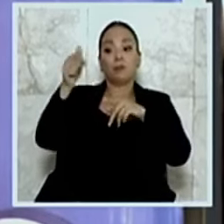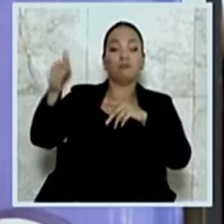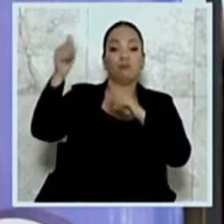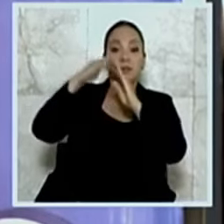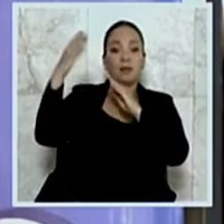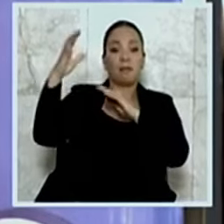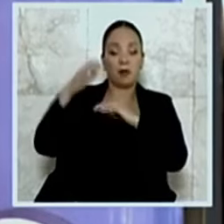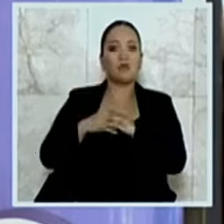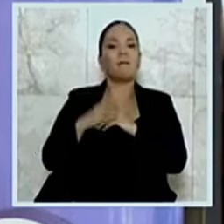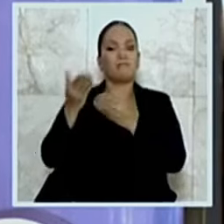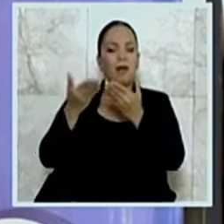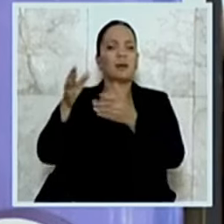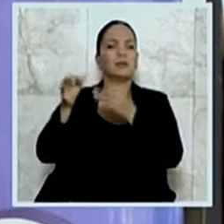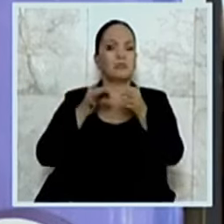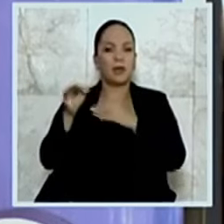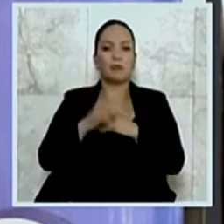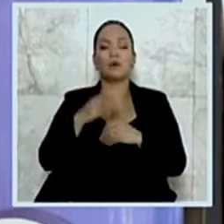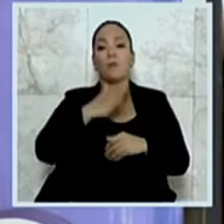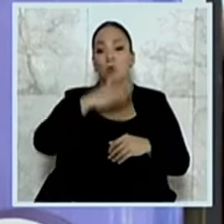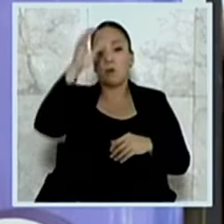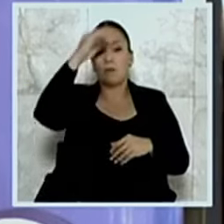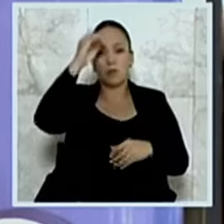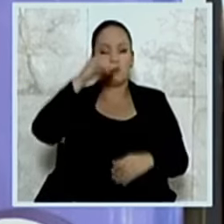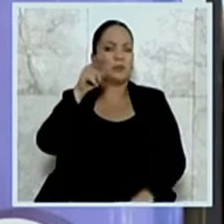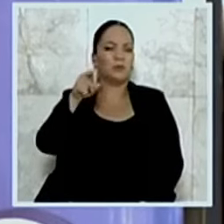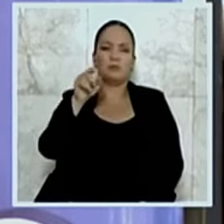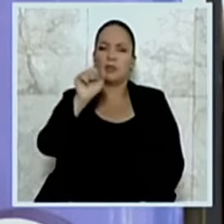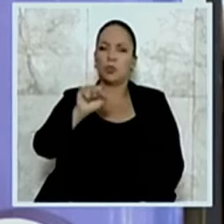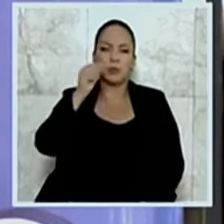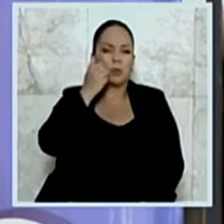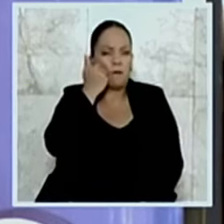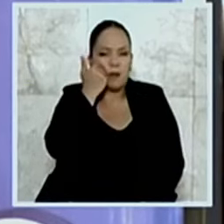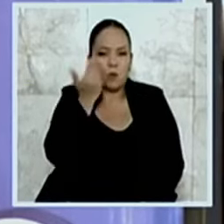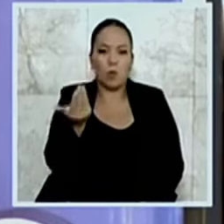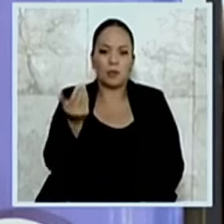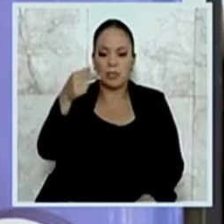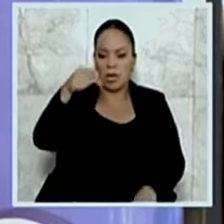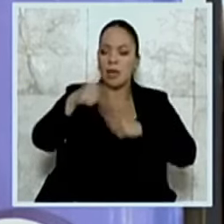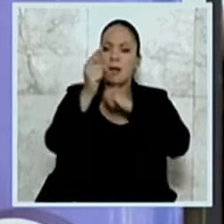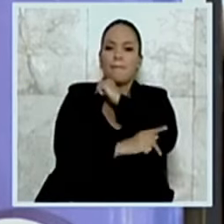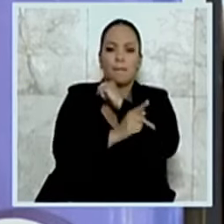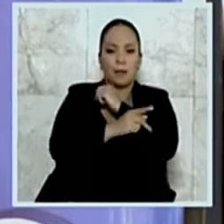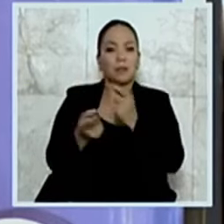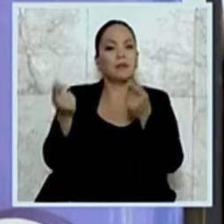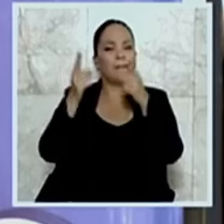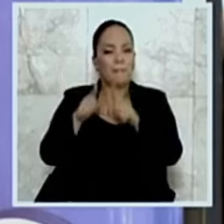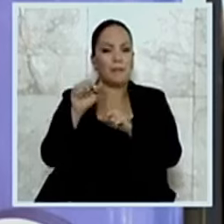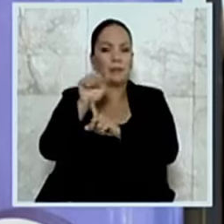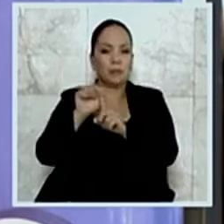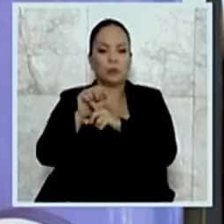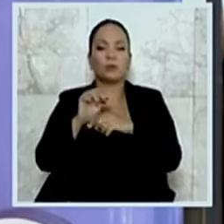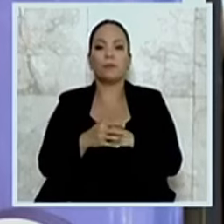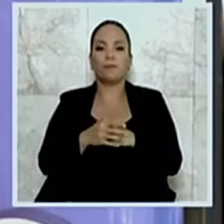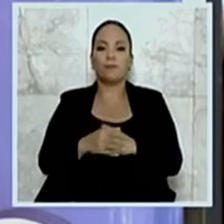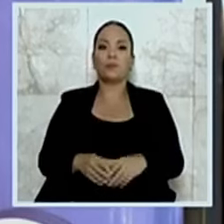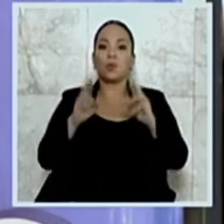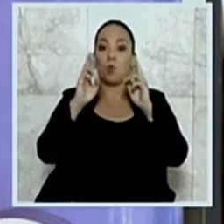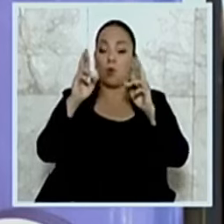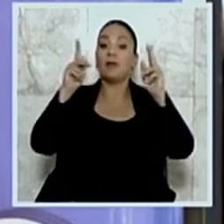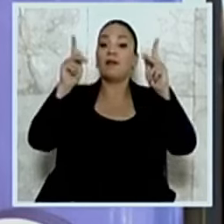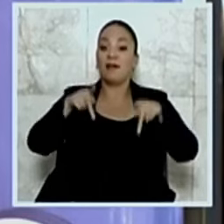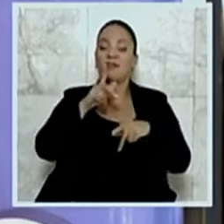e incorrecta por crear ataques al gobierno. El canciller va a dar los detalles, pero sí tengo una